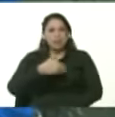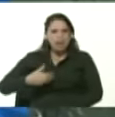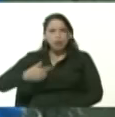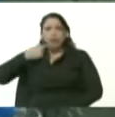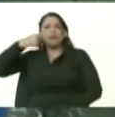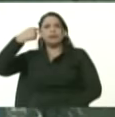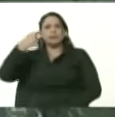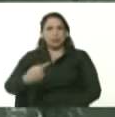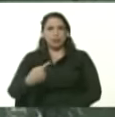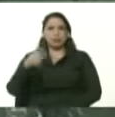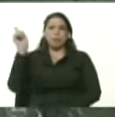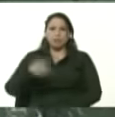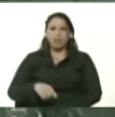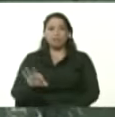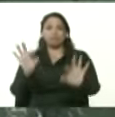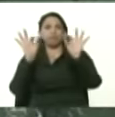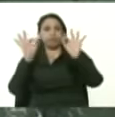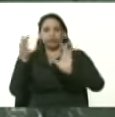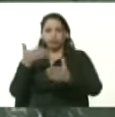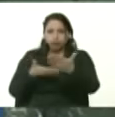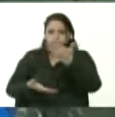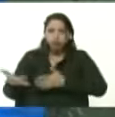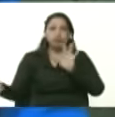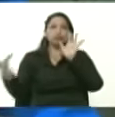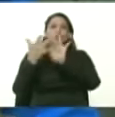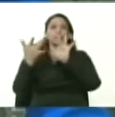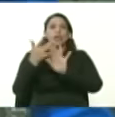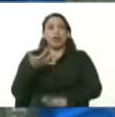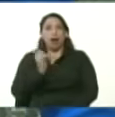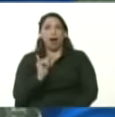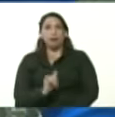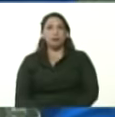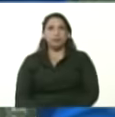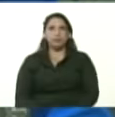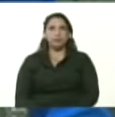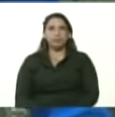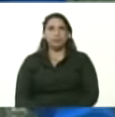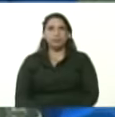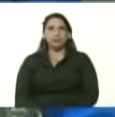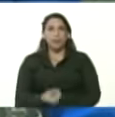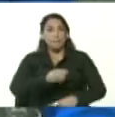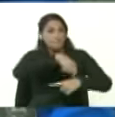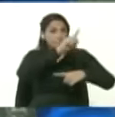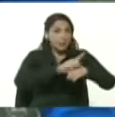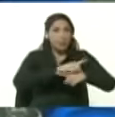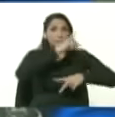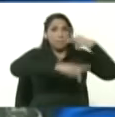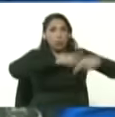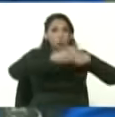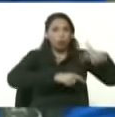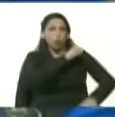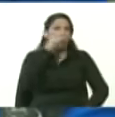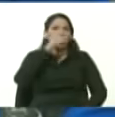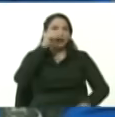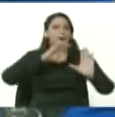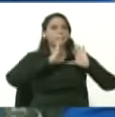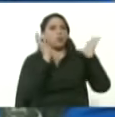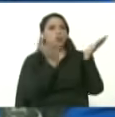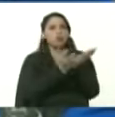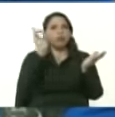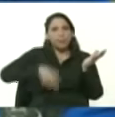resaltar la especial relación que existe entre el primer productor de cocaína en el mundo y el